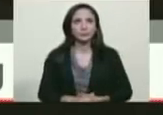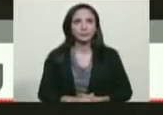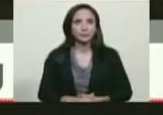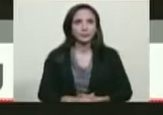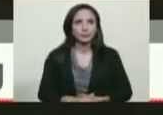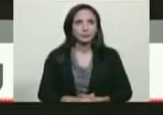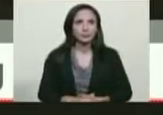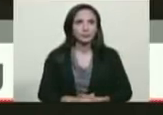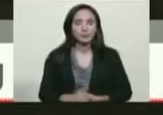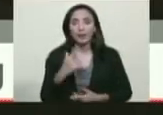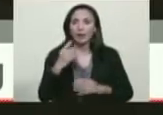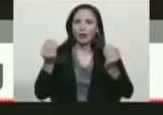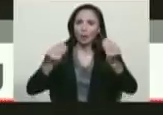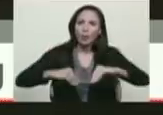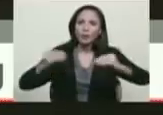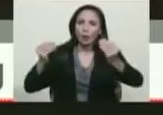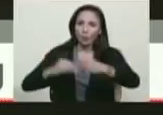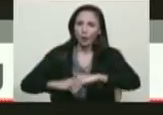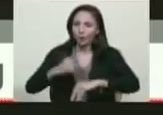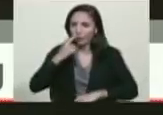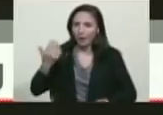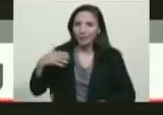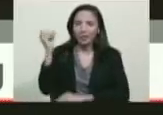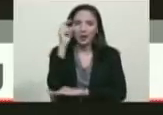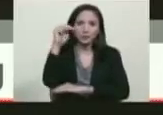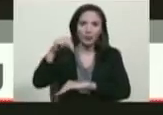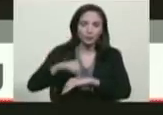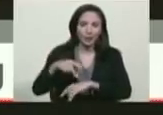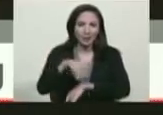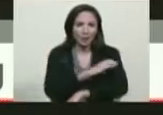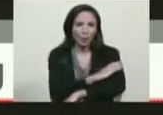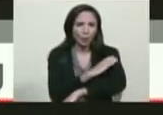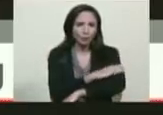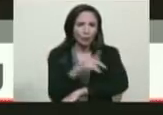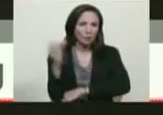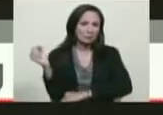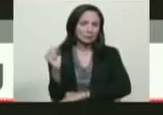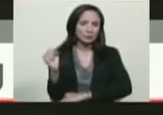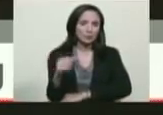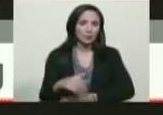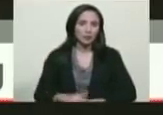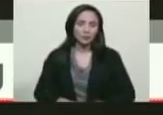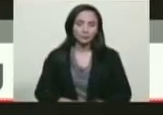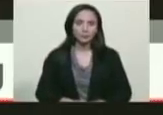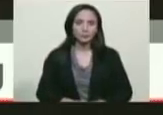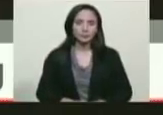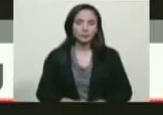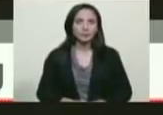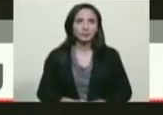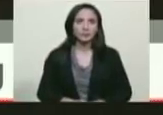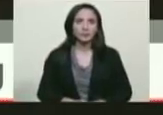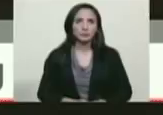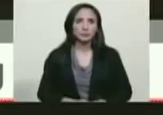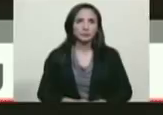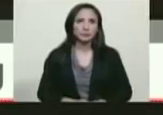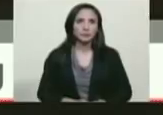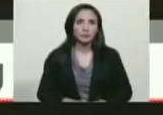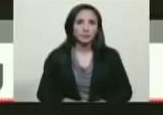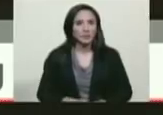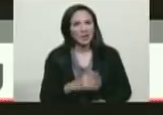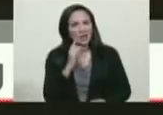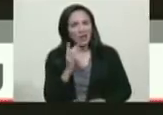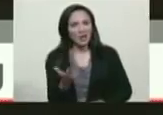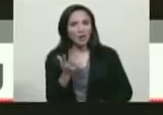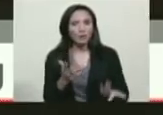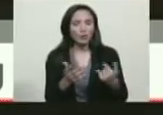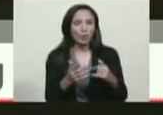En el írrito acuerdo de la Asamblea Nacional en desacato, objeto del presente análisis, se observan